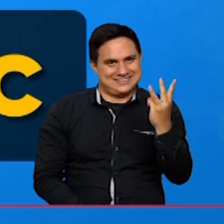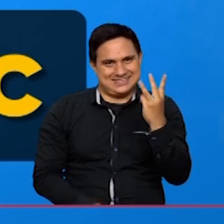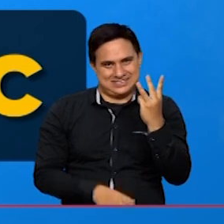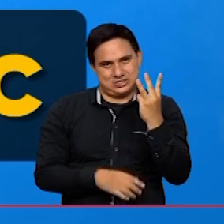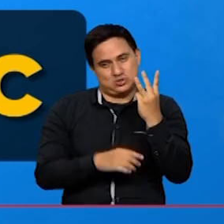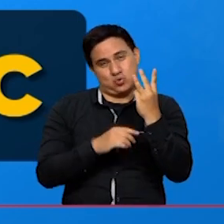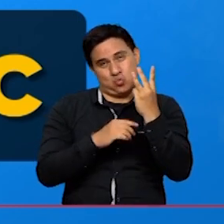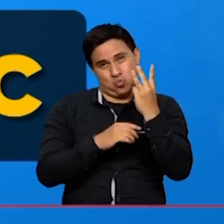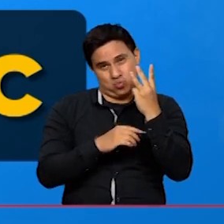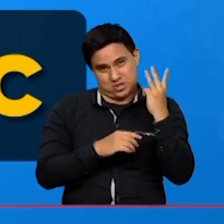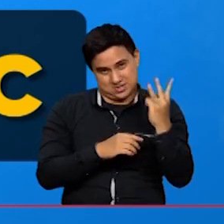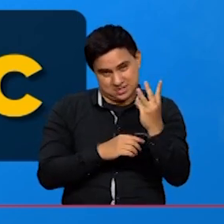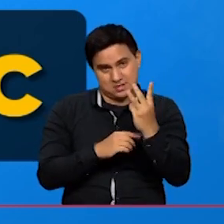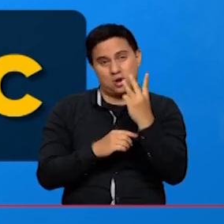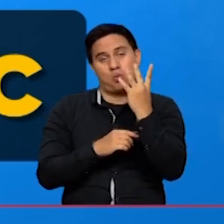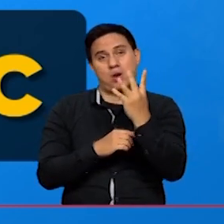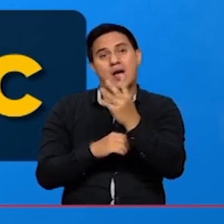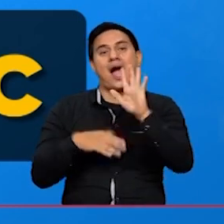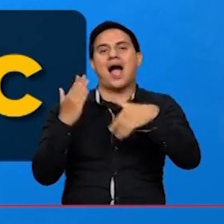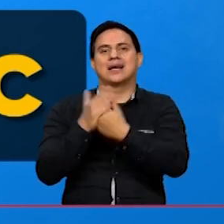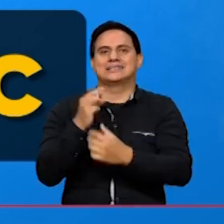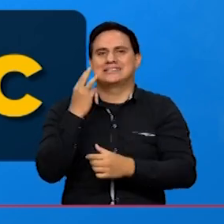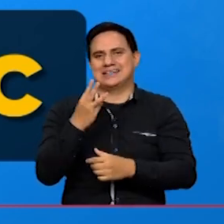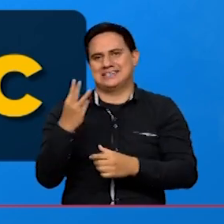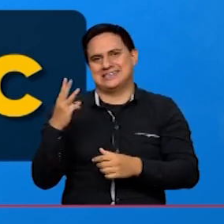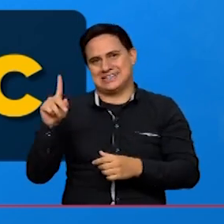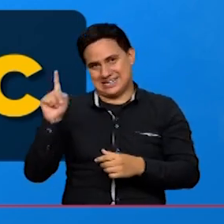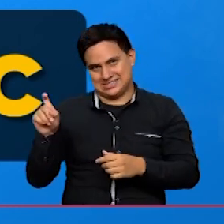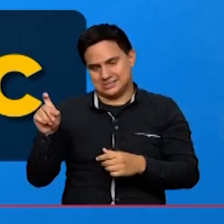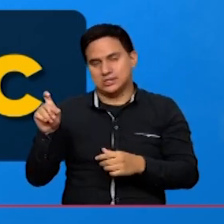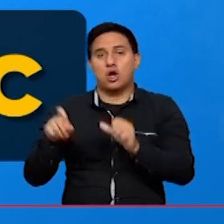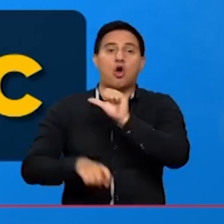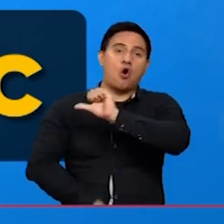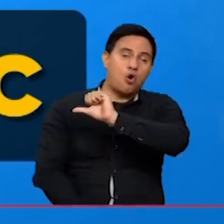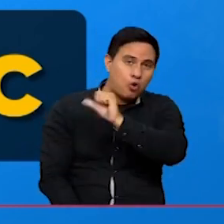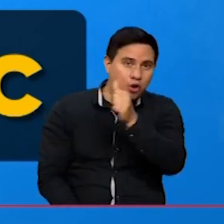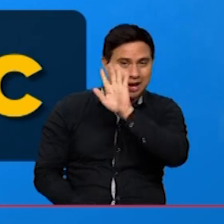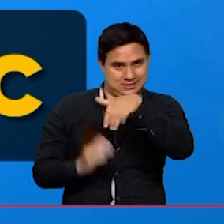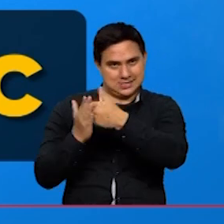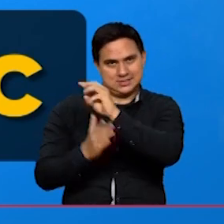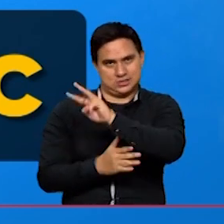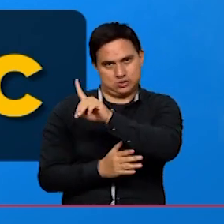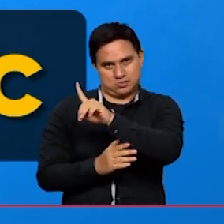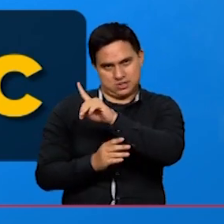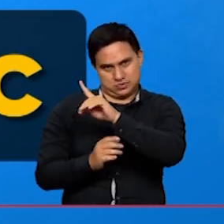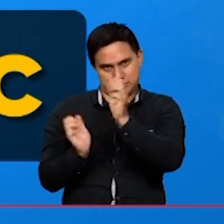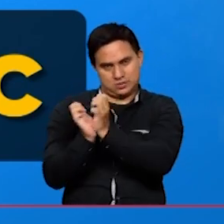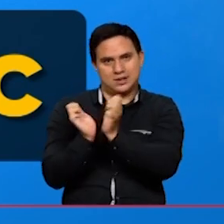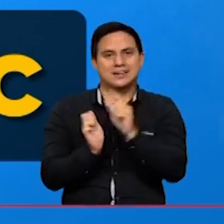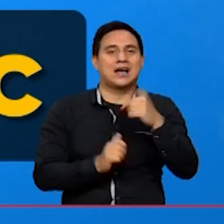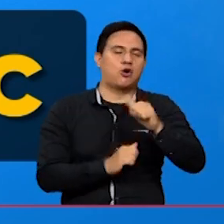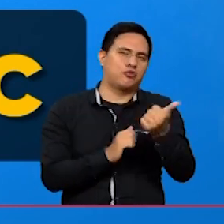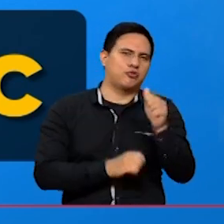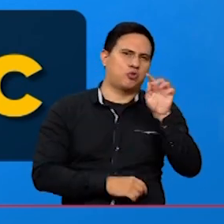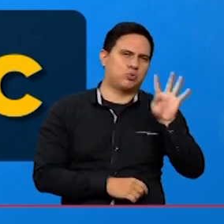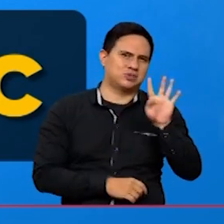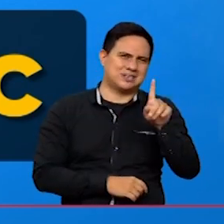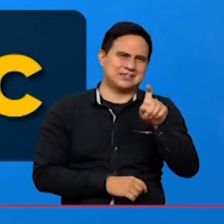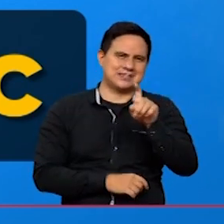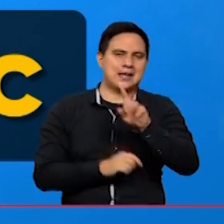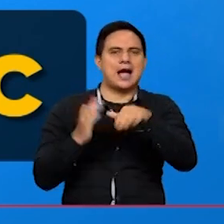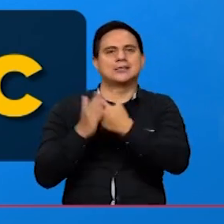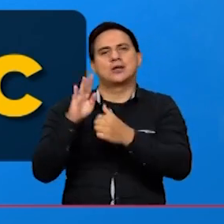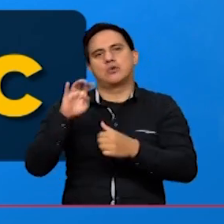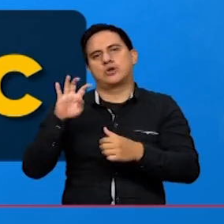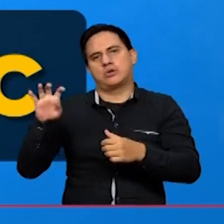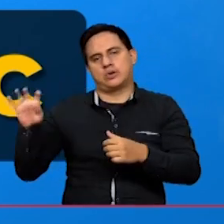al 666 hasta el 31 de mayo y las placas entre el 667 y 999 y motocicletas superiores